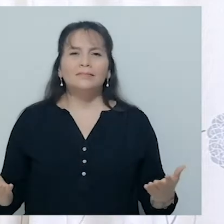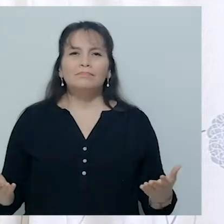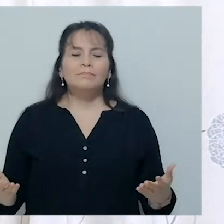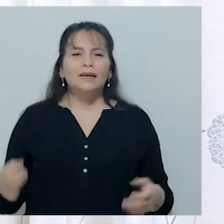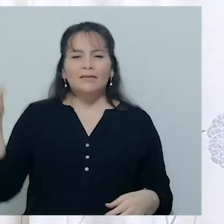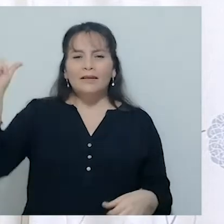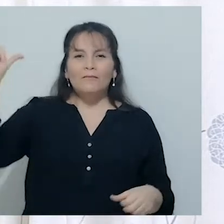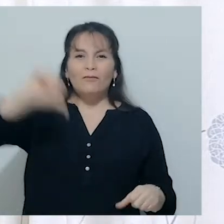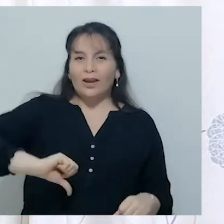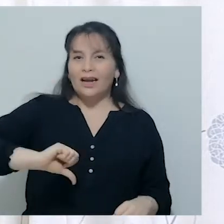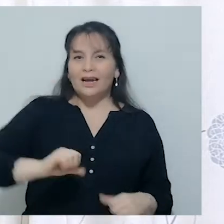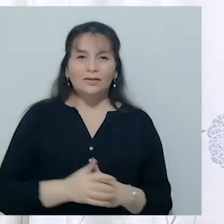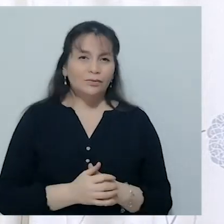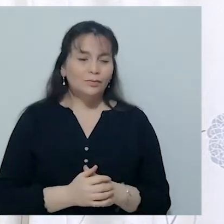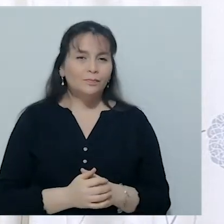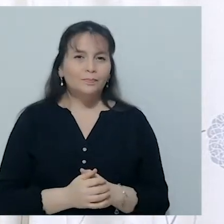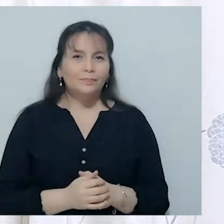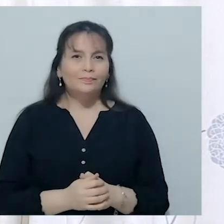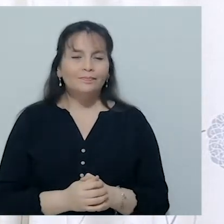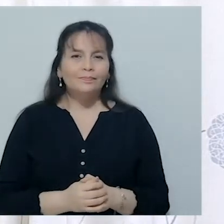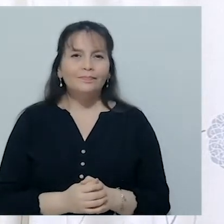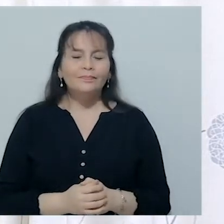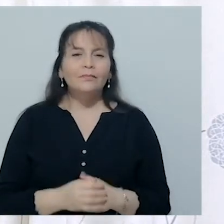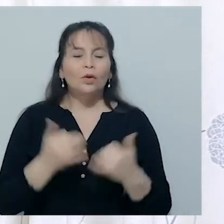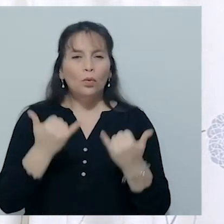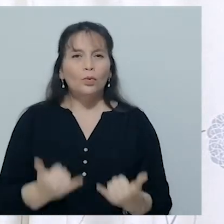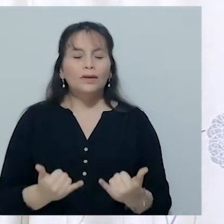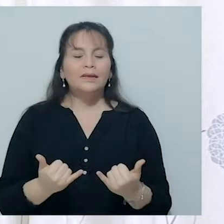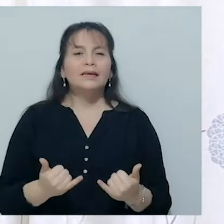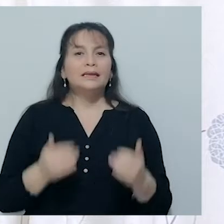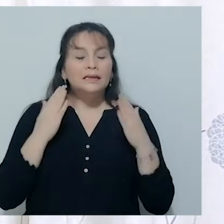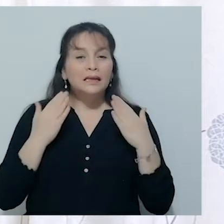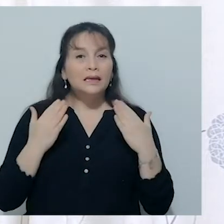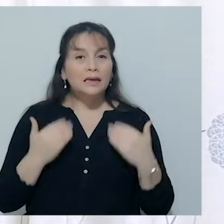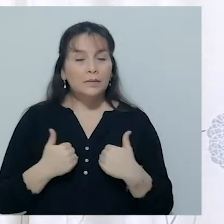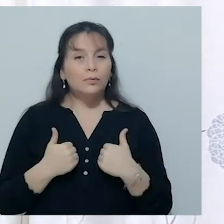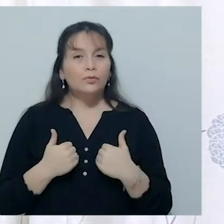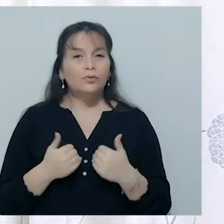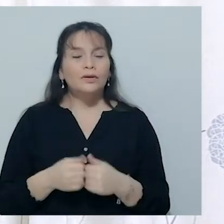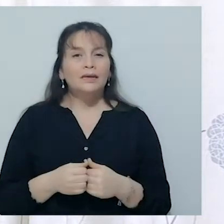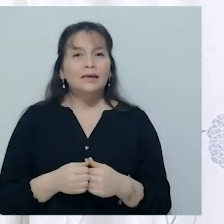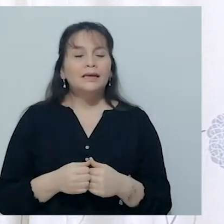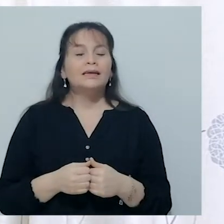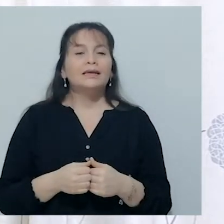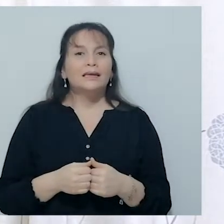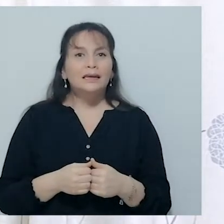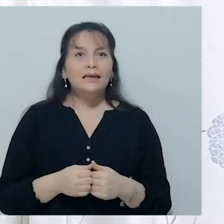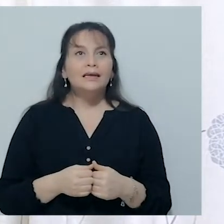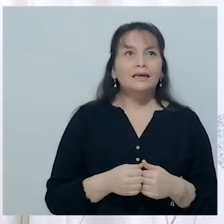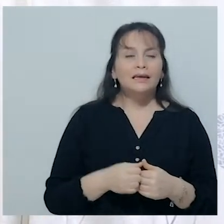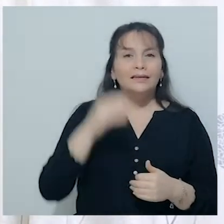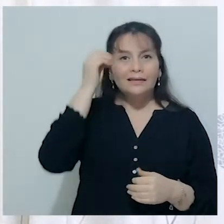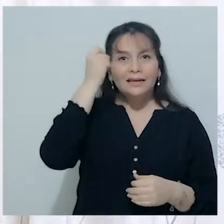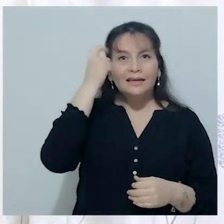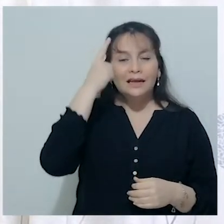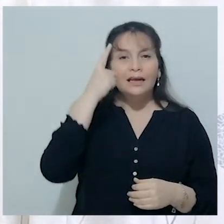del camino verdadero de la fe. Por ello, hoy tenemos que tomar en cuenta la historia de las